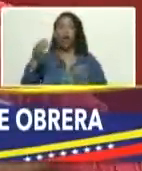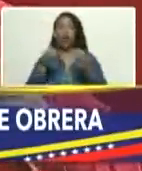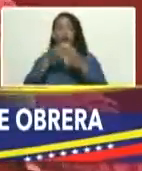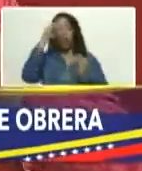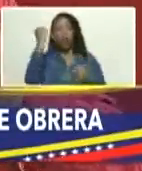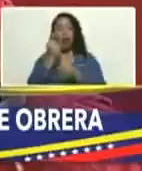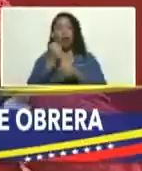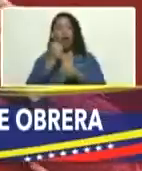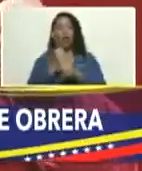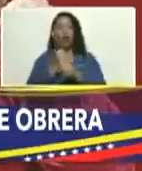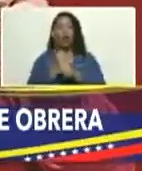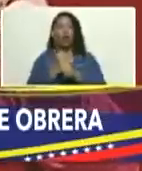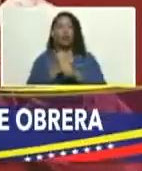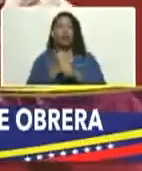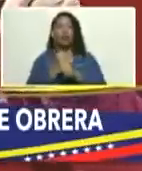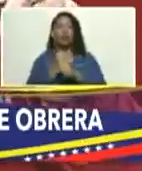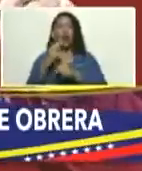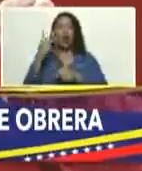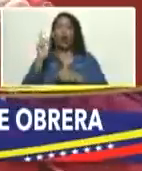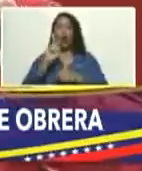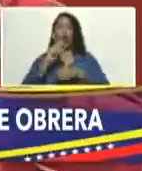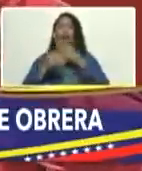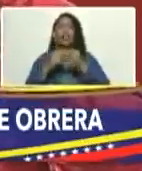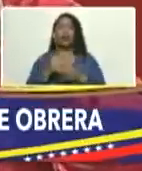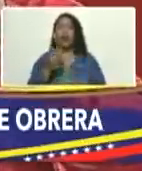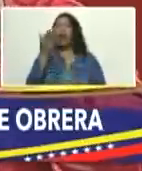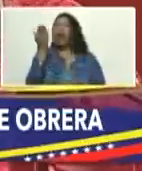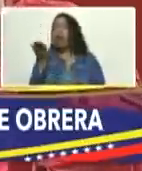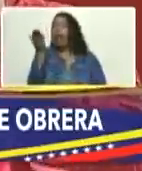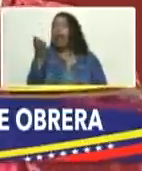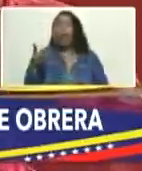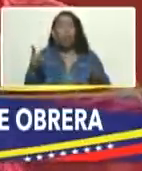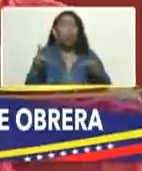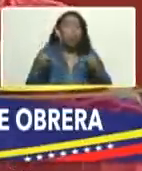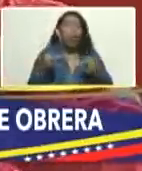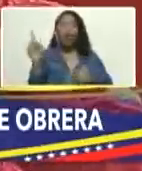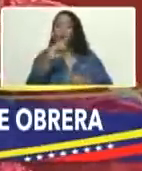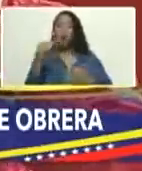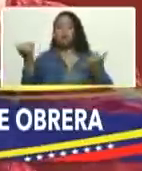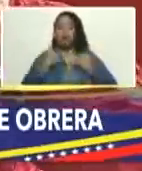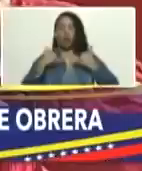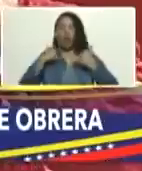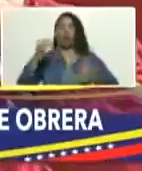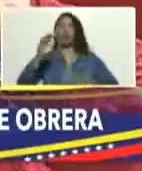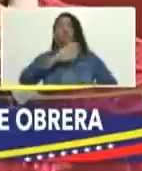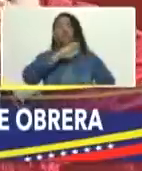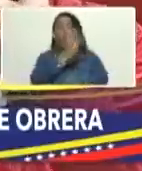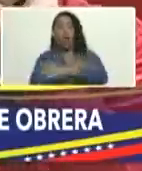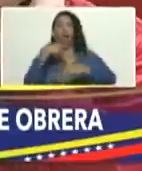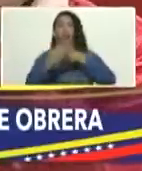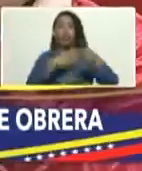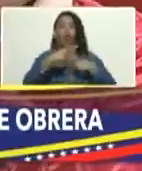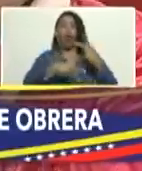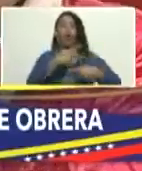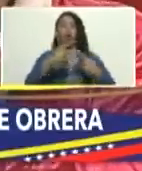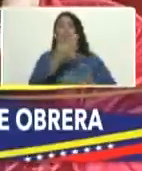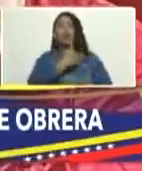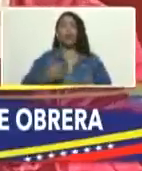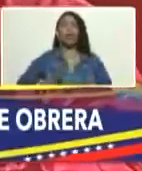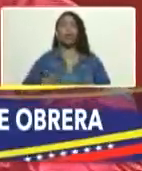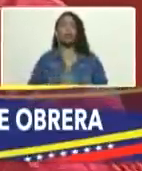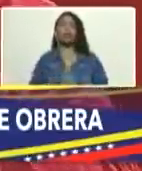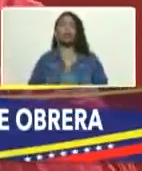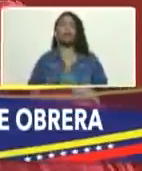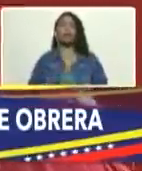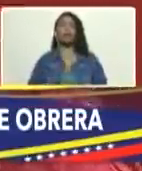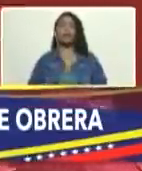trabajadora, no estamos para estar mendigando. Nosotros estamos para empoderarnos de todos los procesos productivos, presidente.